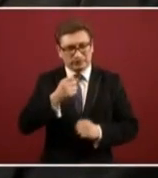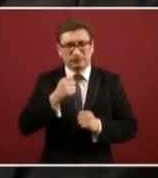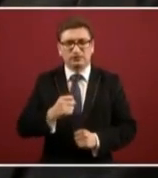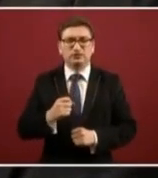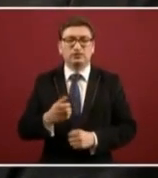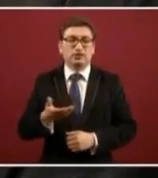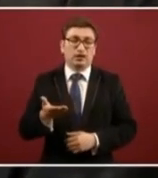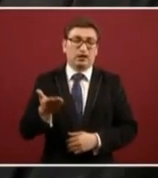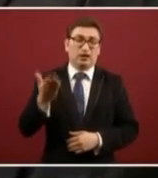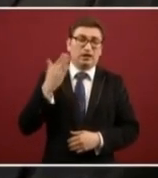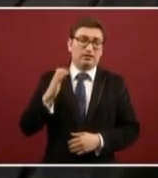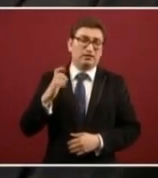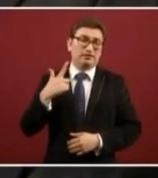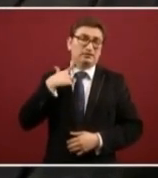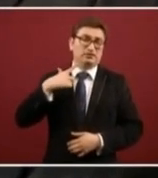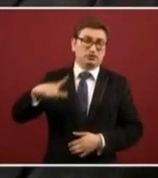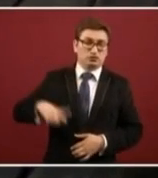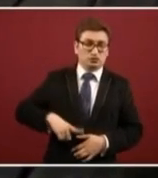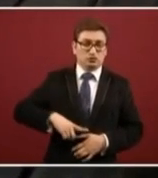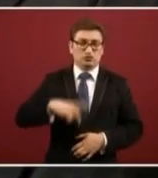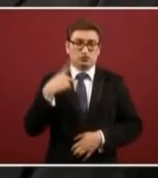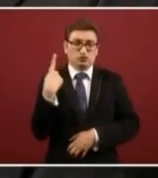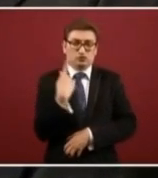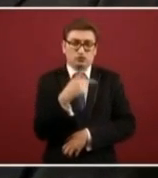política económica neoliberal.